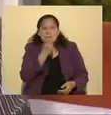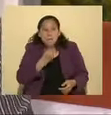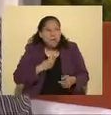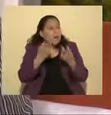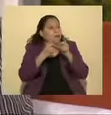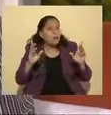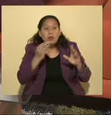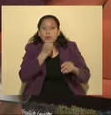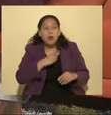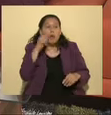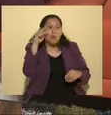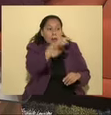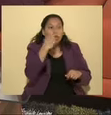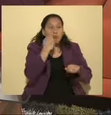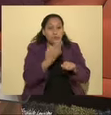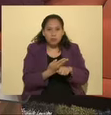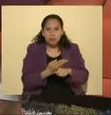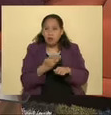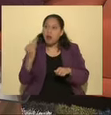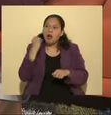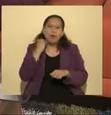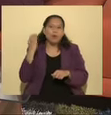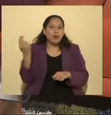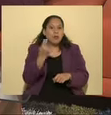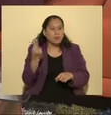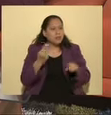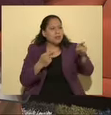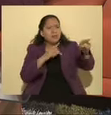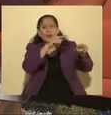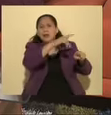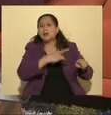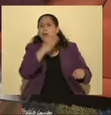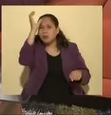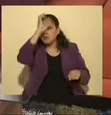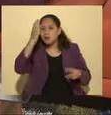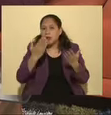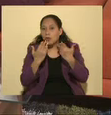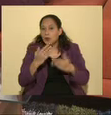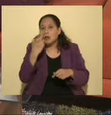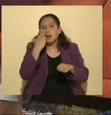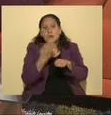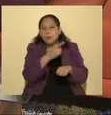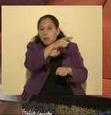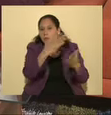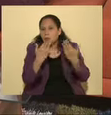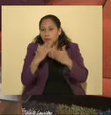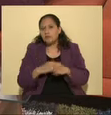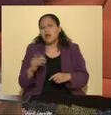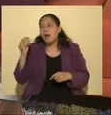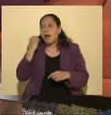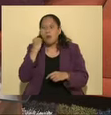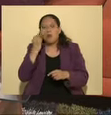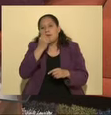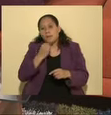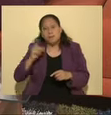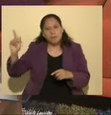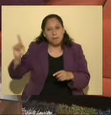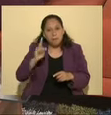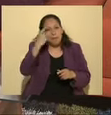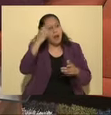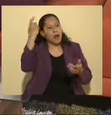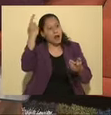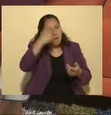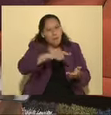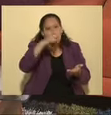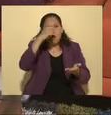divorciado. Oye, bueno, pero también ahí entra el juego en que es la responsabilidad del hombre en este caso y también parte de obligación,